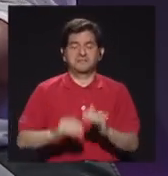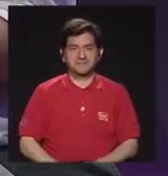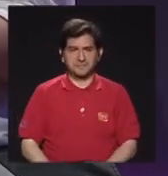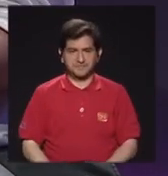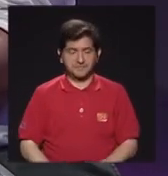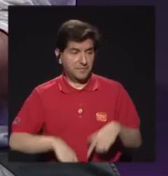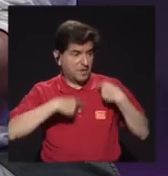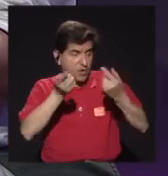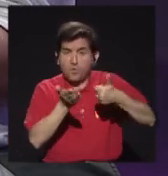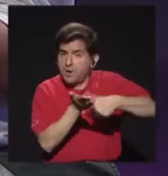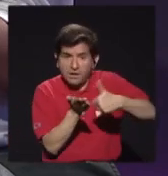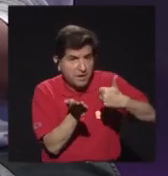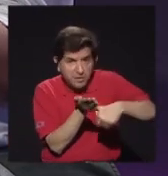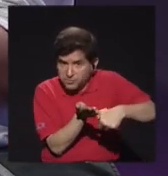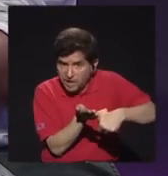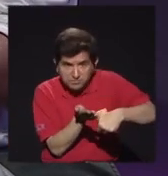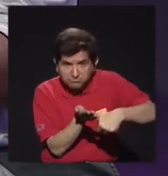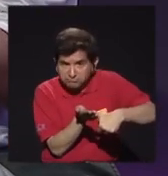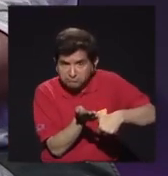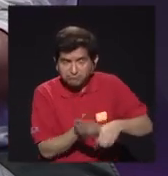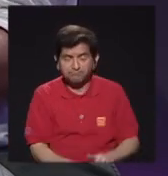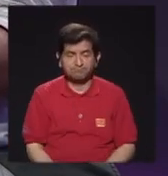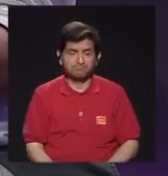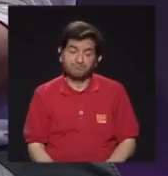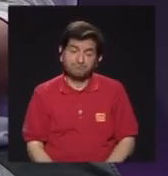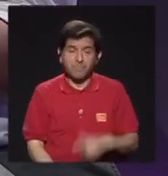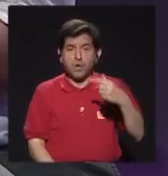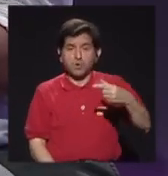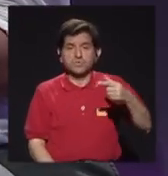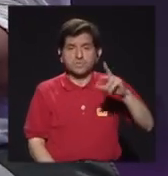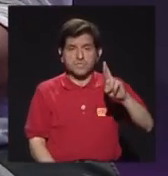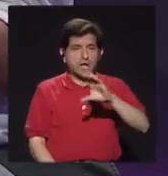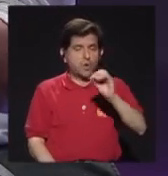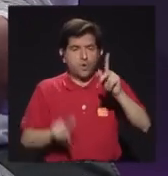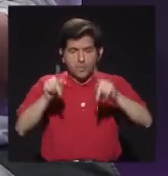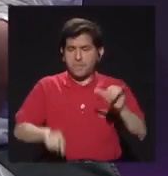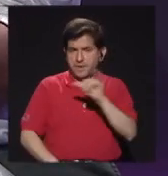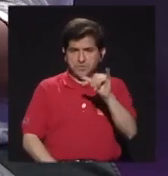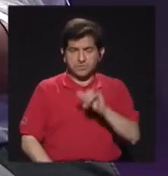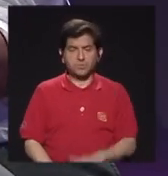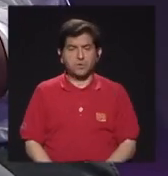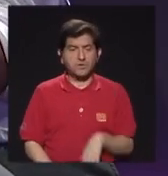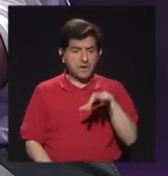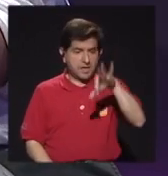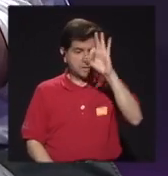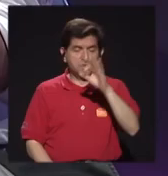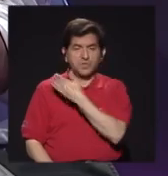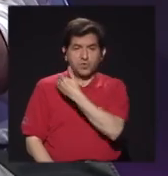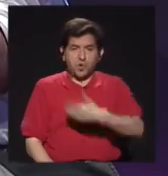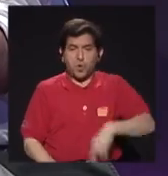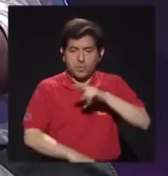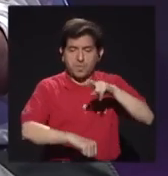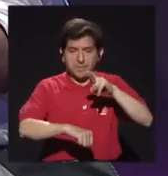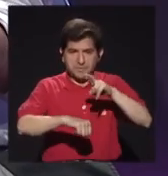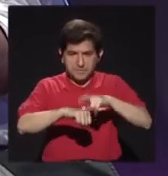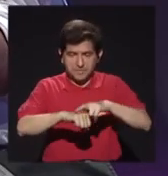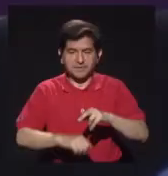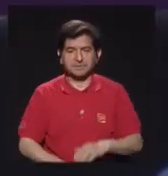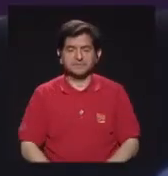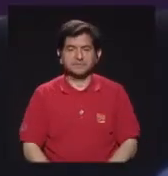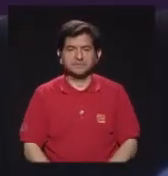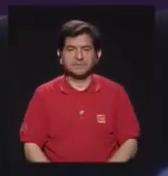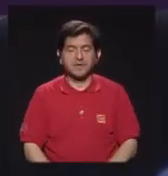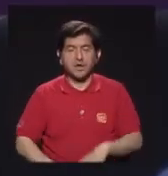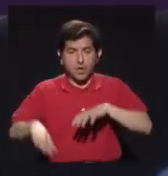sale a votar don gonzalo ramírez o alguien como el eventualmente va a resultar presidente de costa rica un movimiento